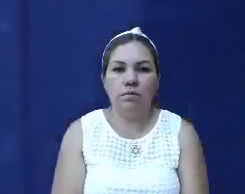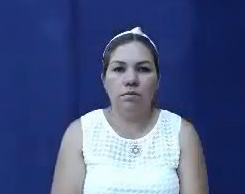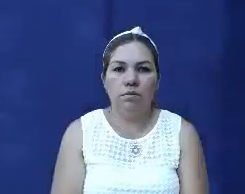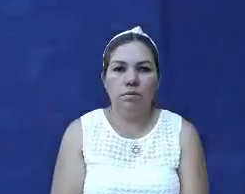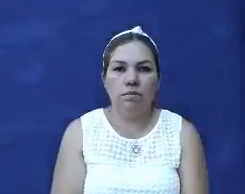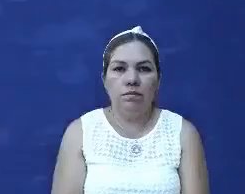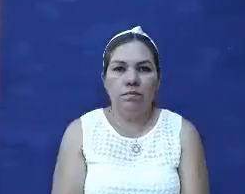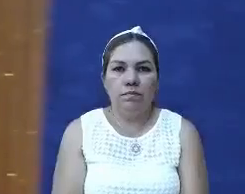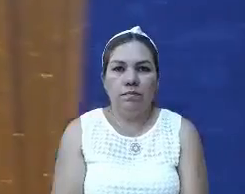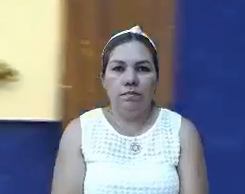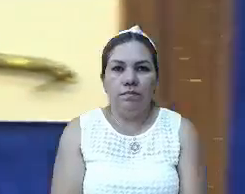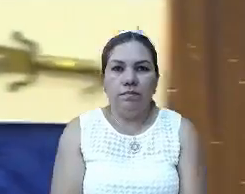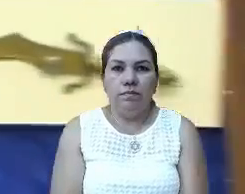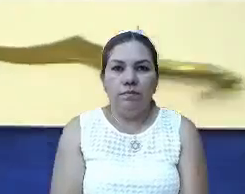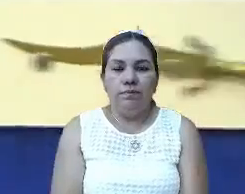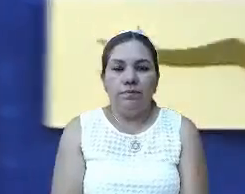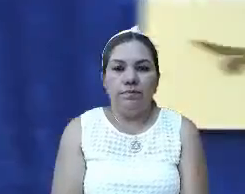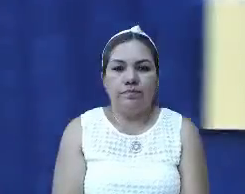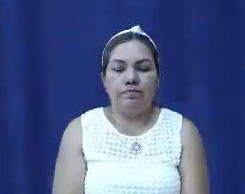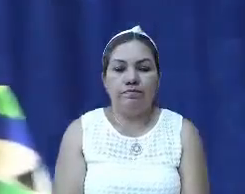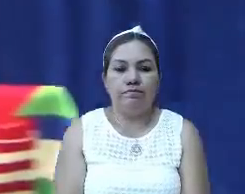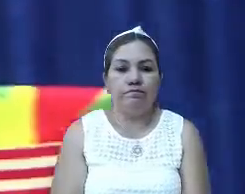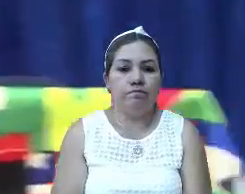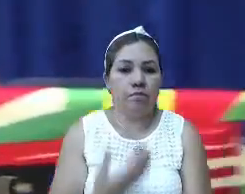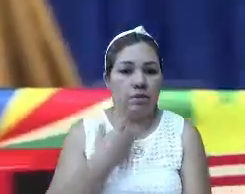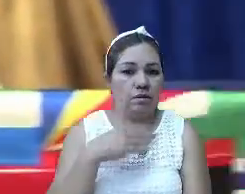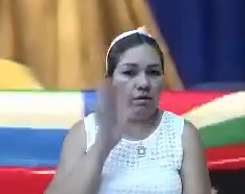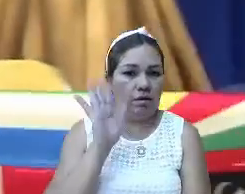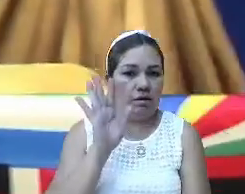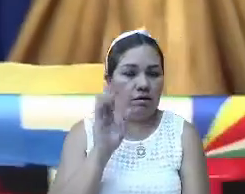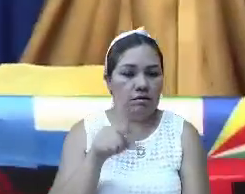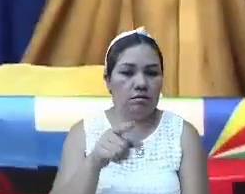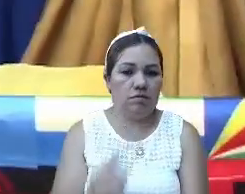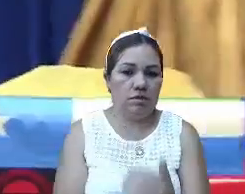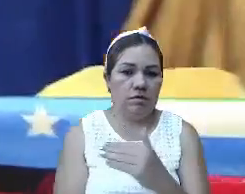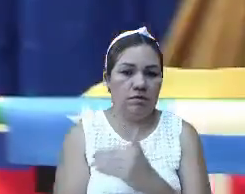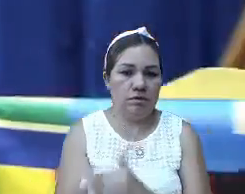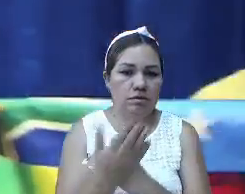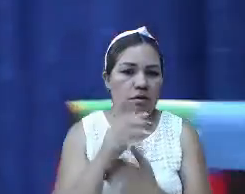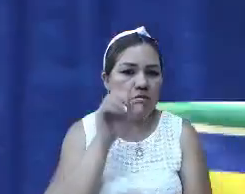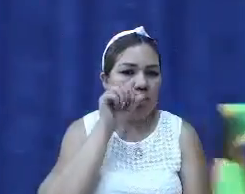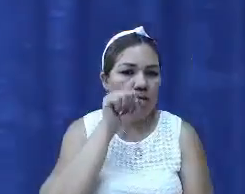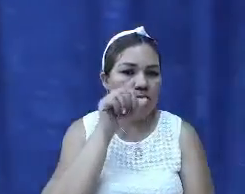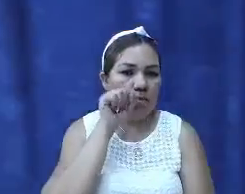Ay, ay, ay, ay, ay. Vengo a declarar que se van a levantar padres Micaías.